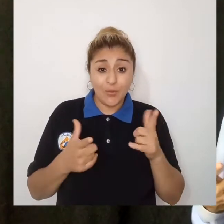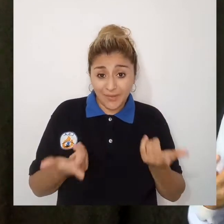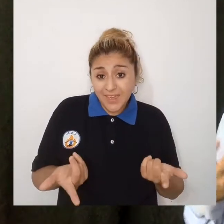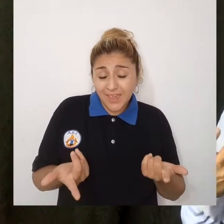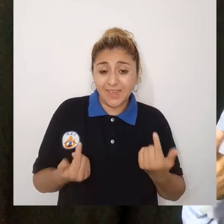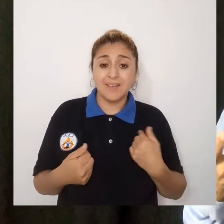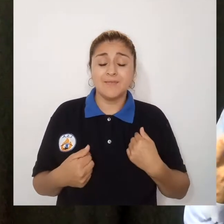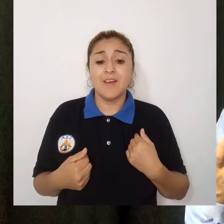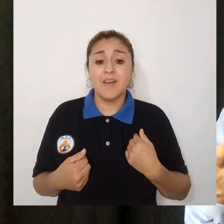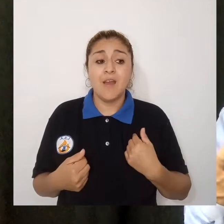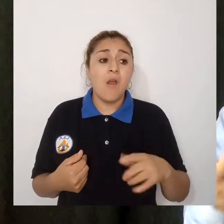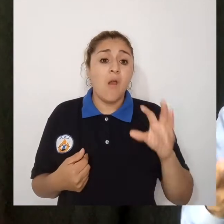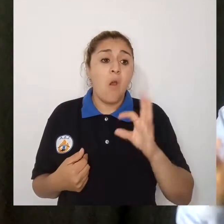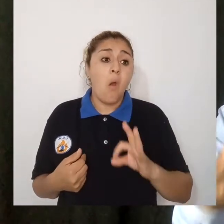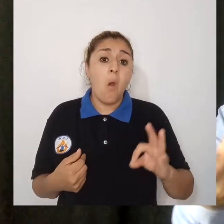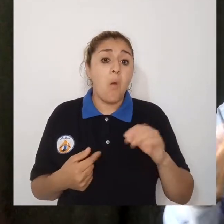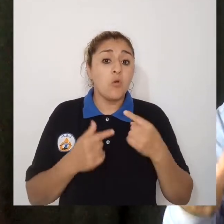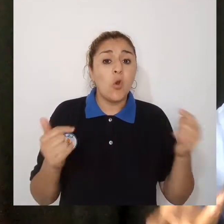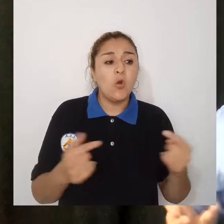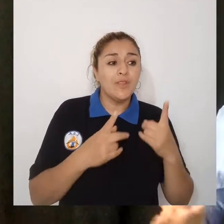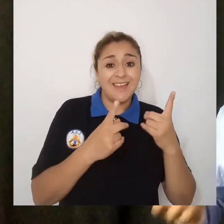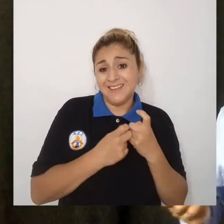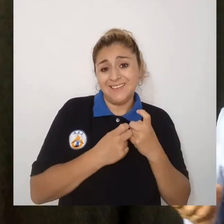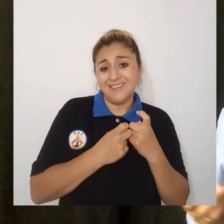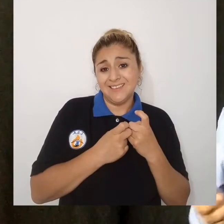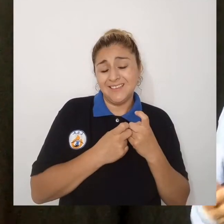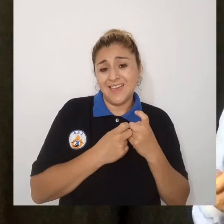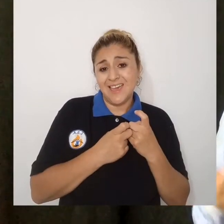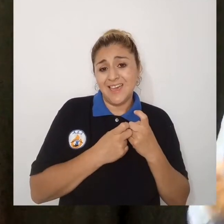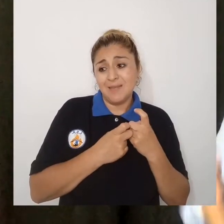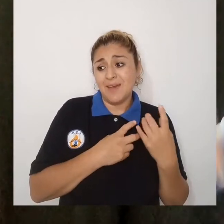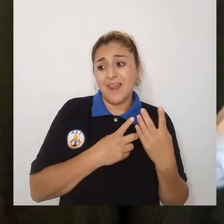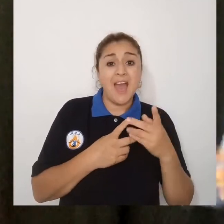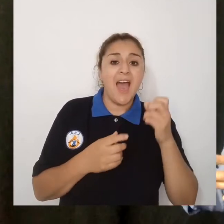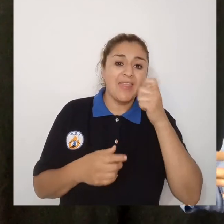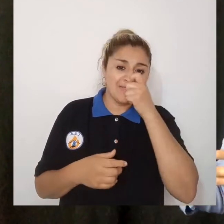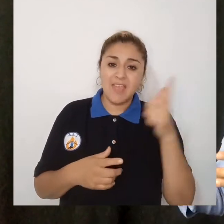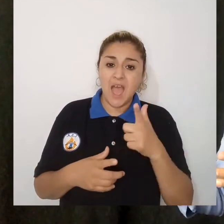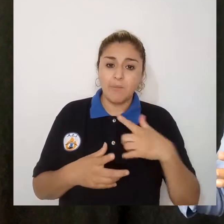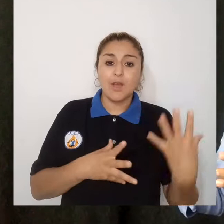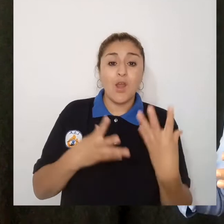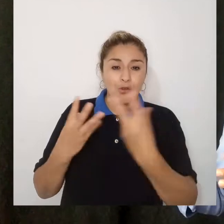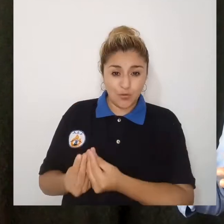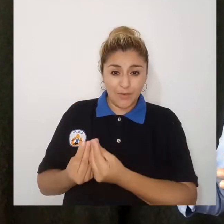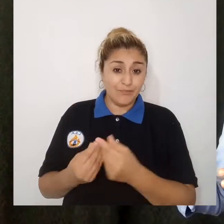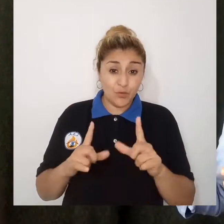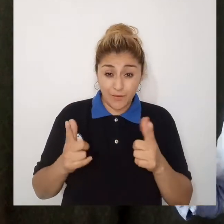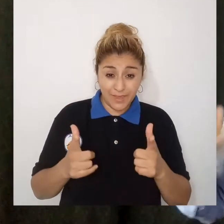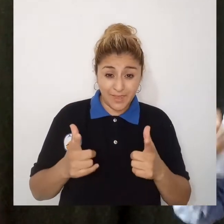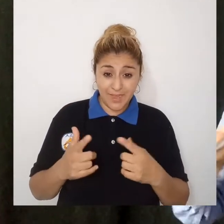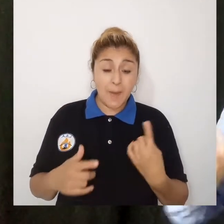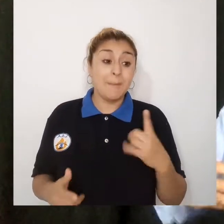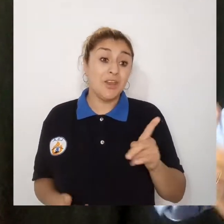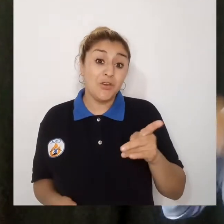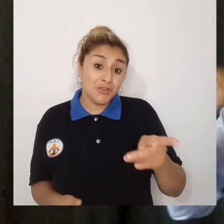con lo necesario para cubrir inmediatamente pero como les quedaba a propiedades las